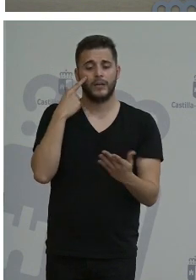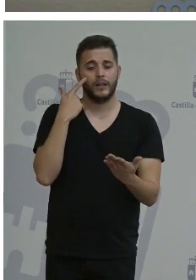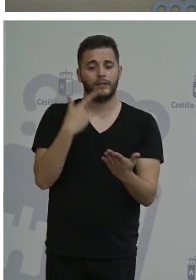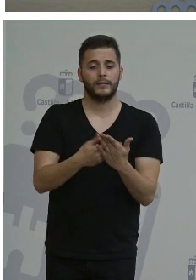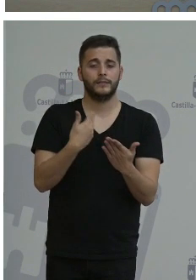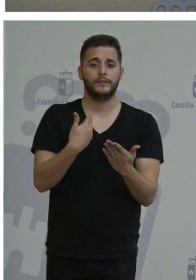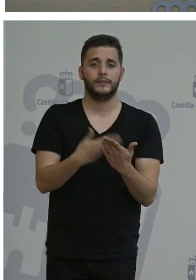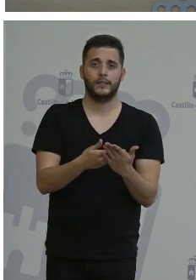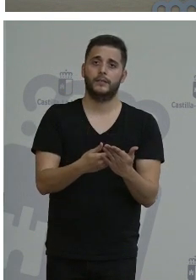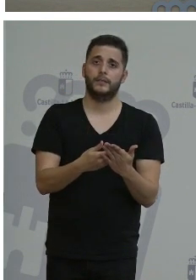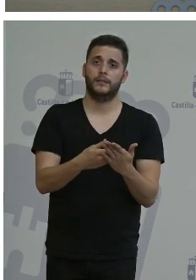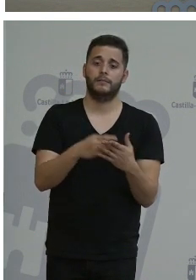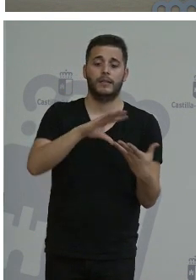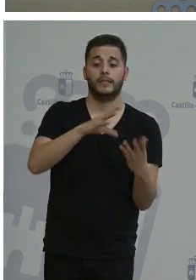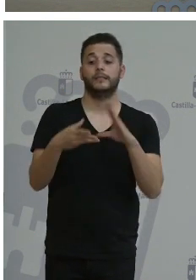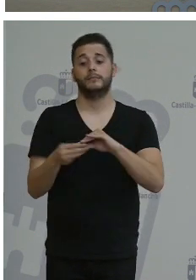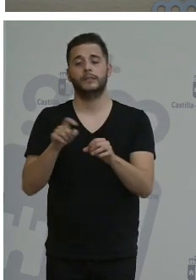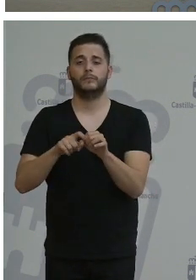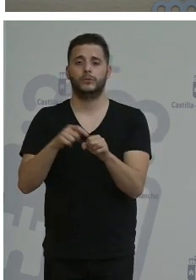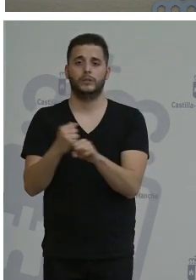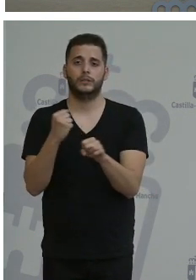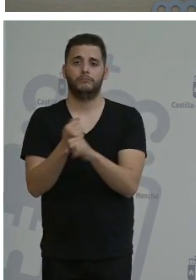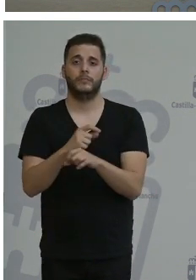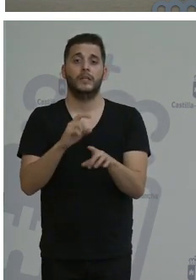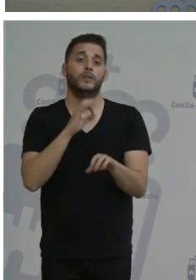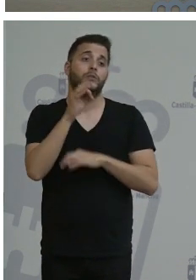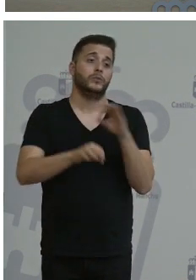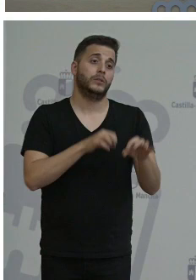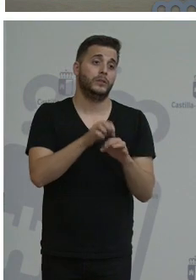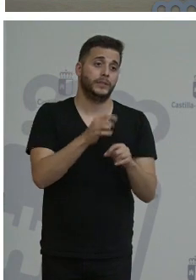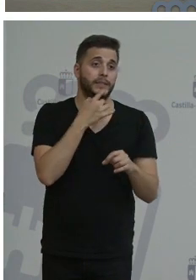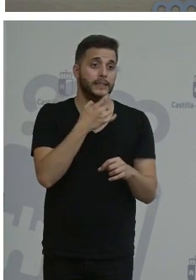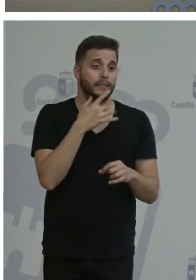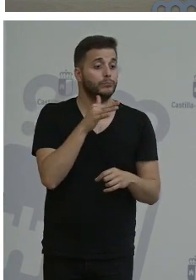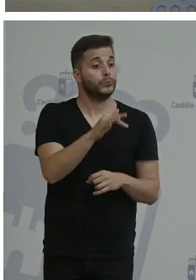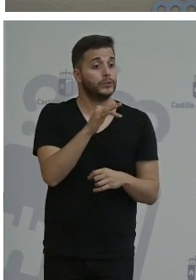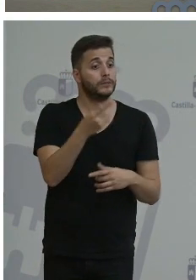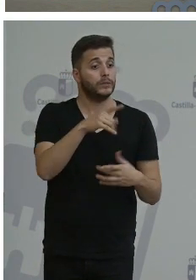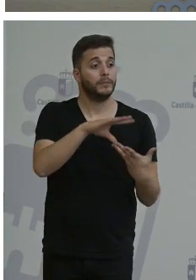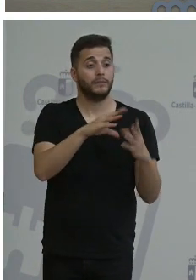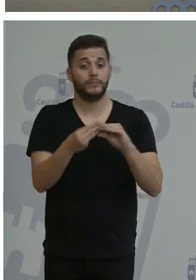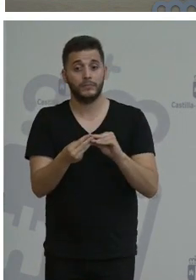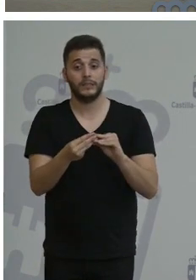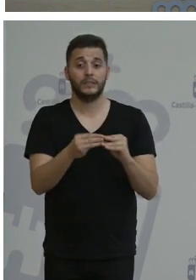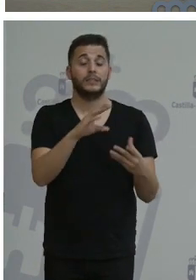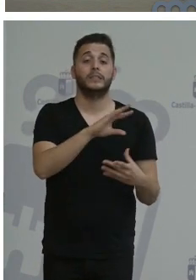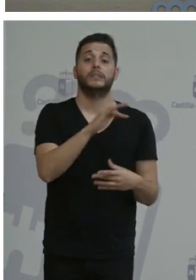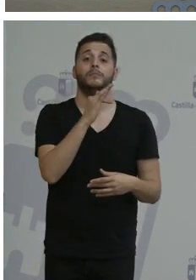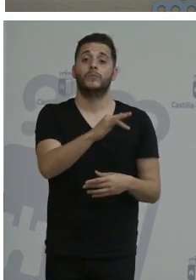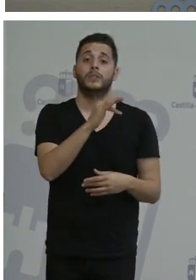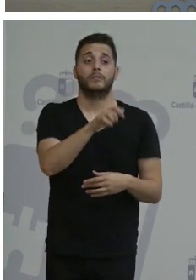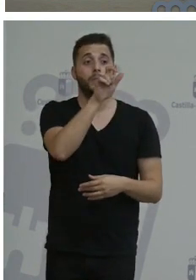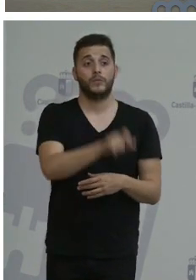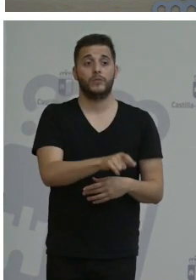de trabajo e informar a las organizaciones de las ventajas de las adaptaciones, que son ventajas para el trabajador con discapacidad